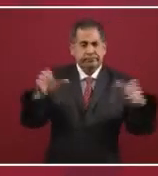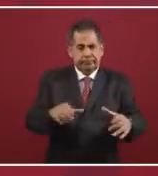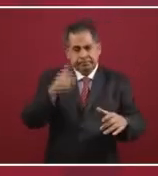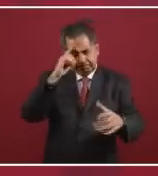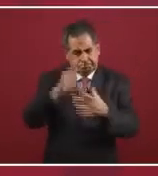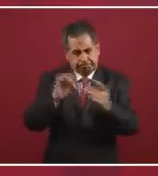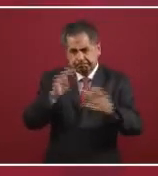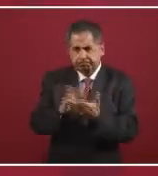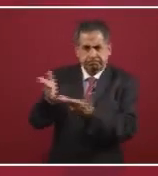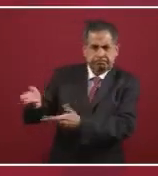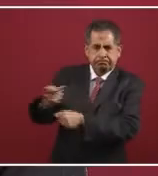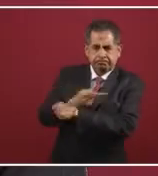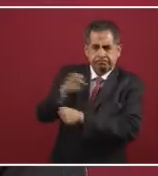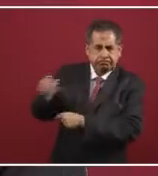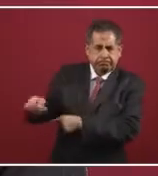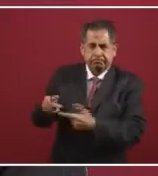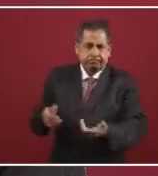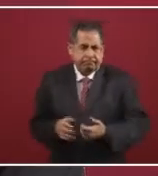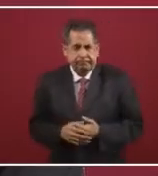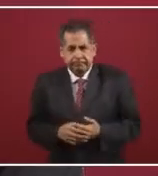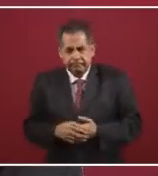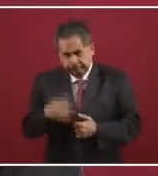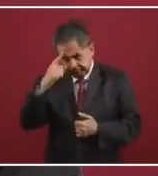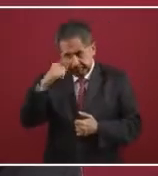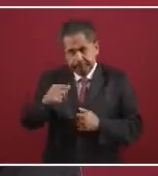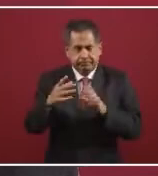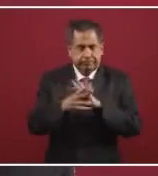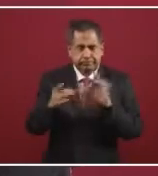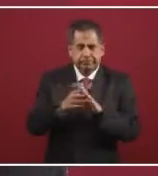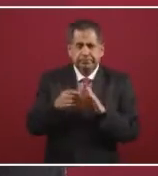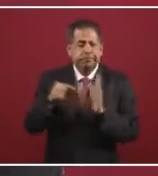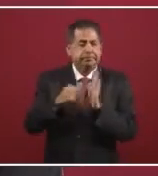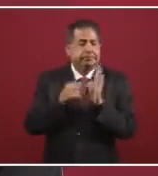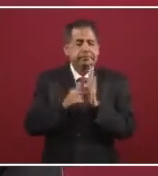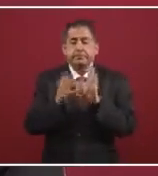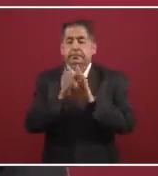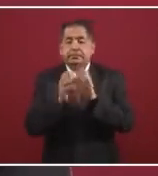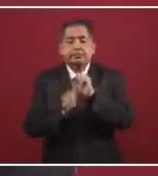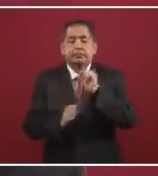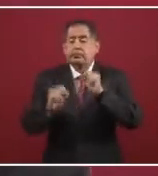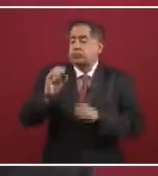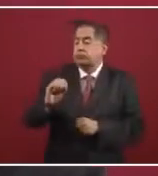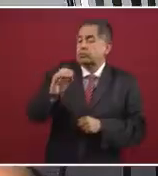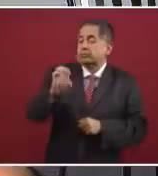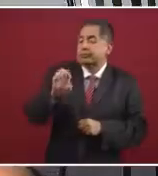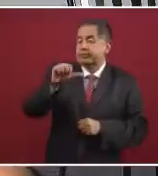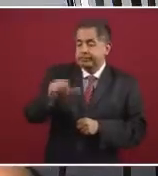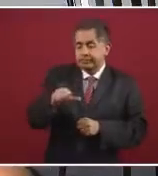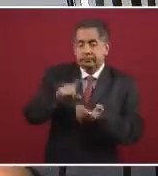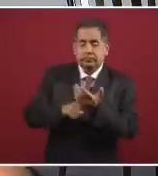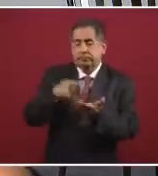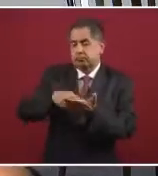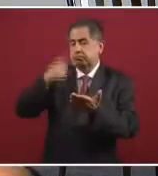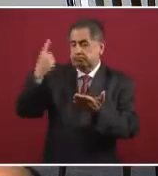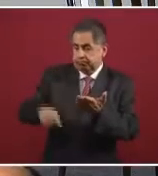ello y para ejercer lo que la Carta de la organización señala: